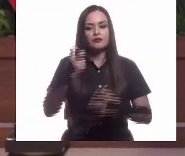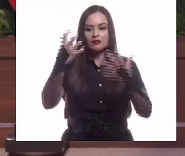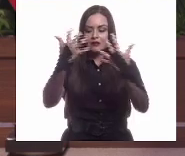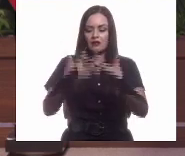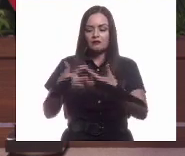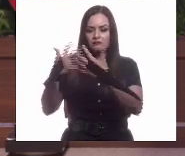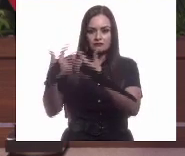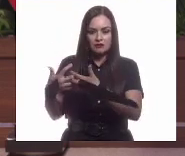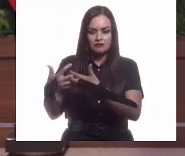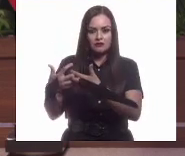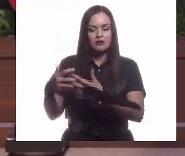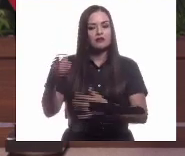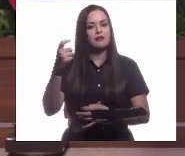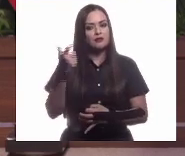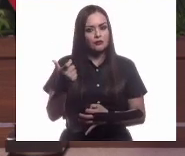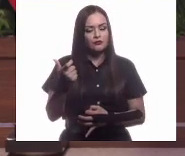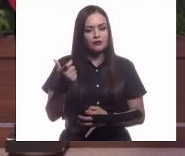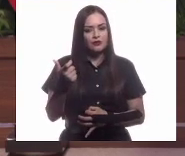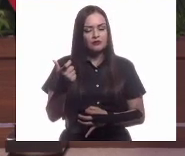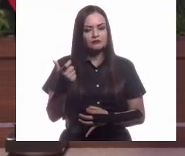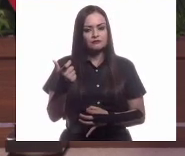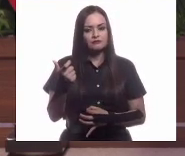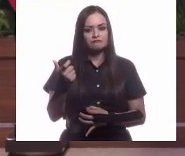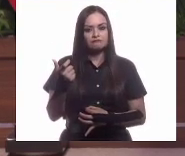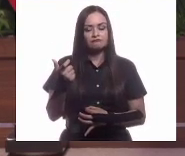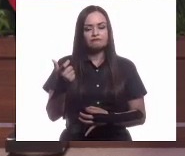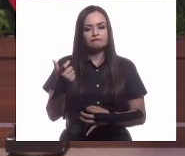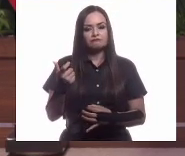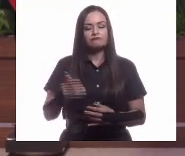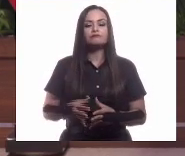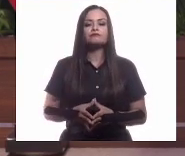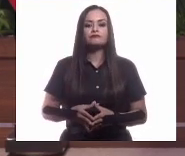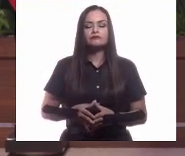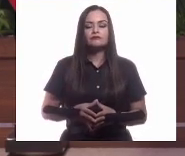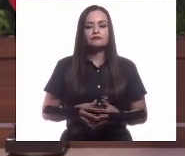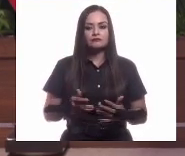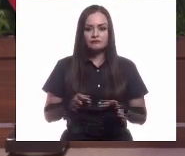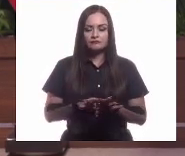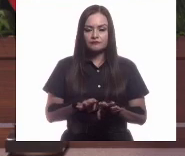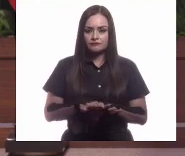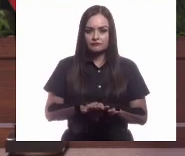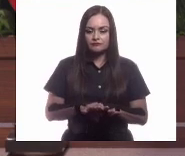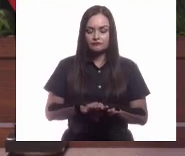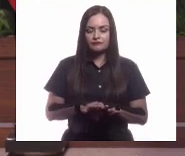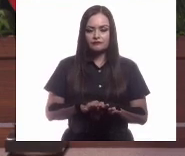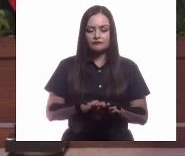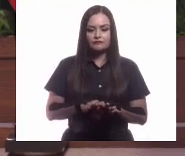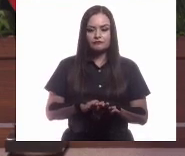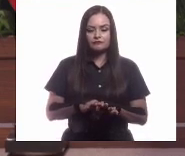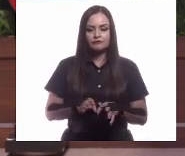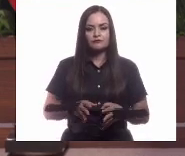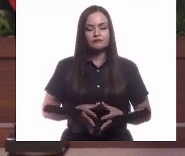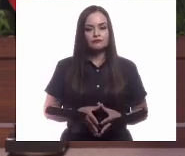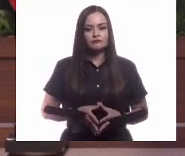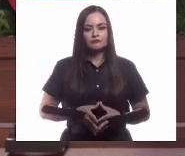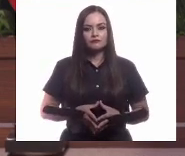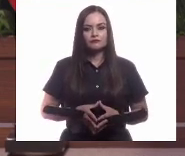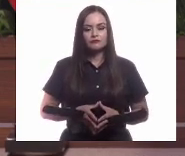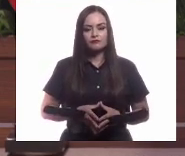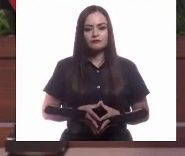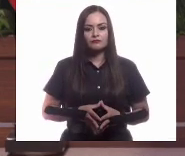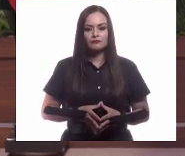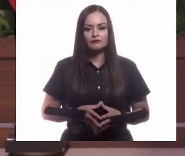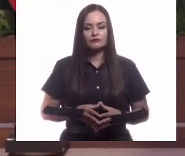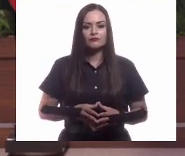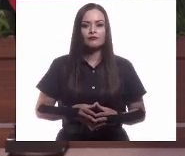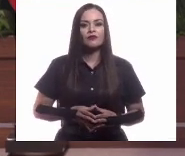privada en la economía como sea posible y tan poca burocracia como sea estrictamente necesario.